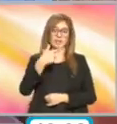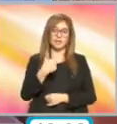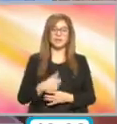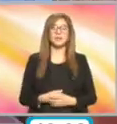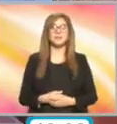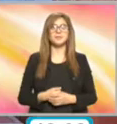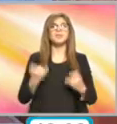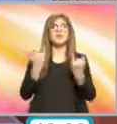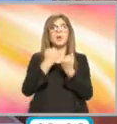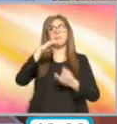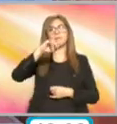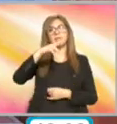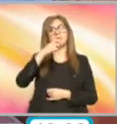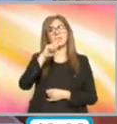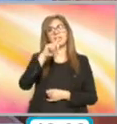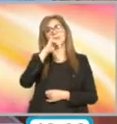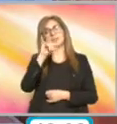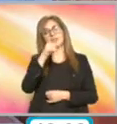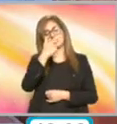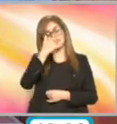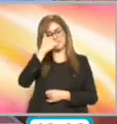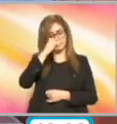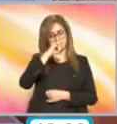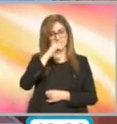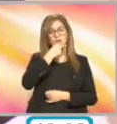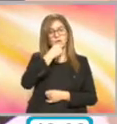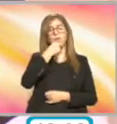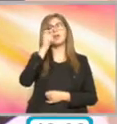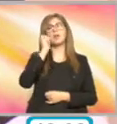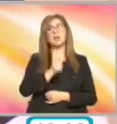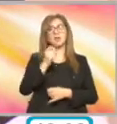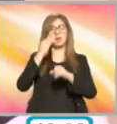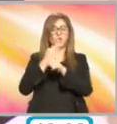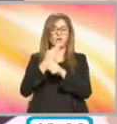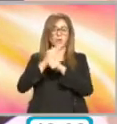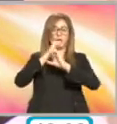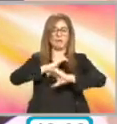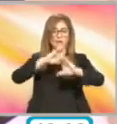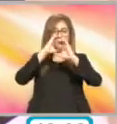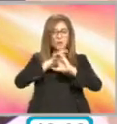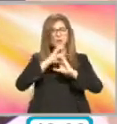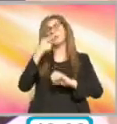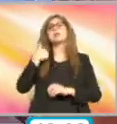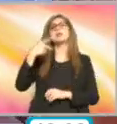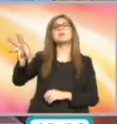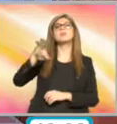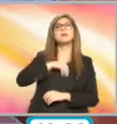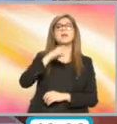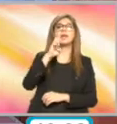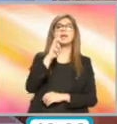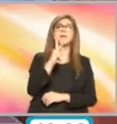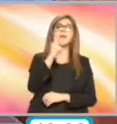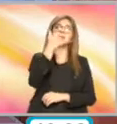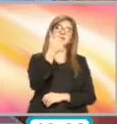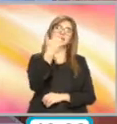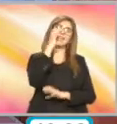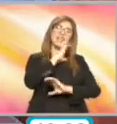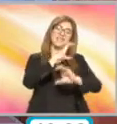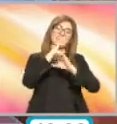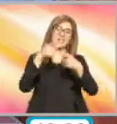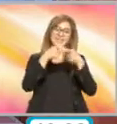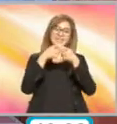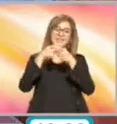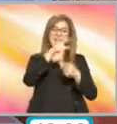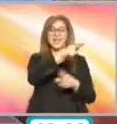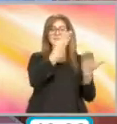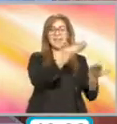nos vienes a interpretar un buen tema que tú escribiste. Sí, se llama Long Way Home. Es mi single de mi EP de 6 canciones. Pues adelante, el aplauso para